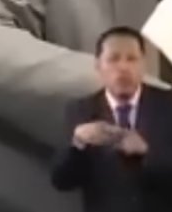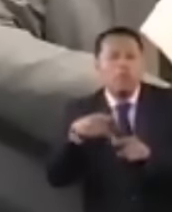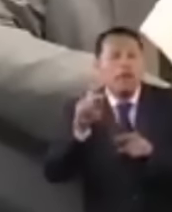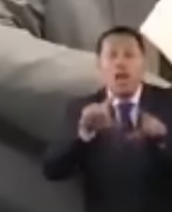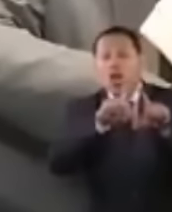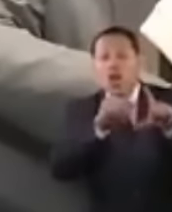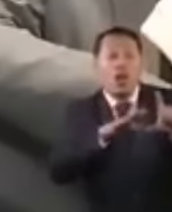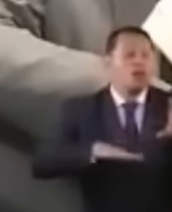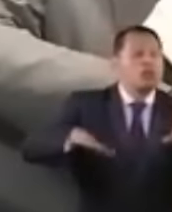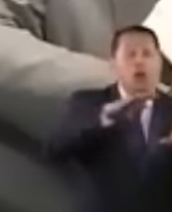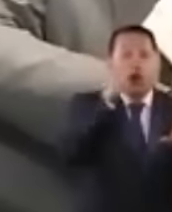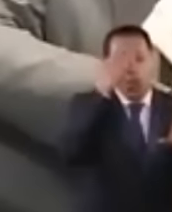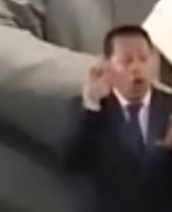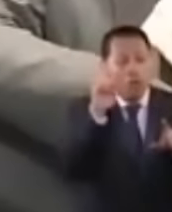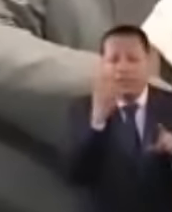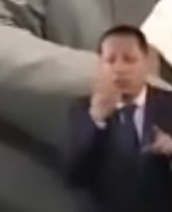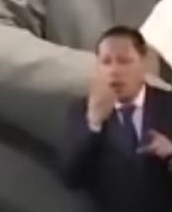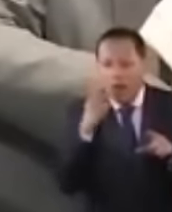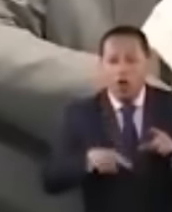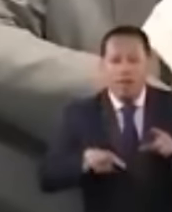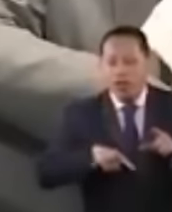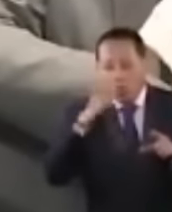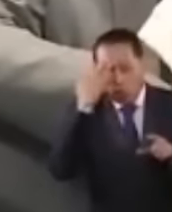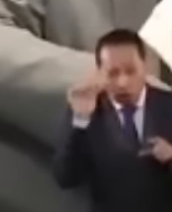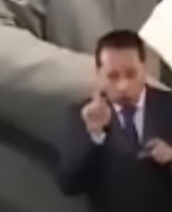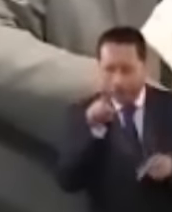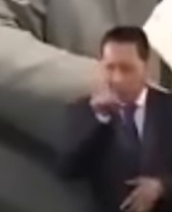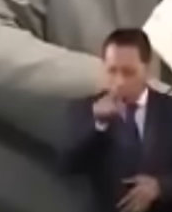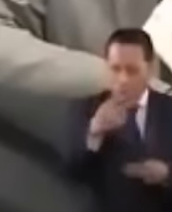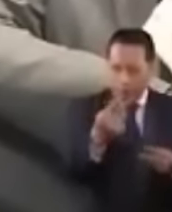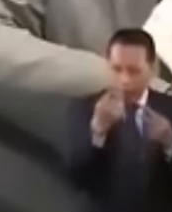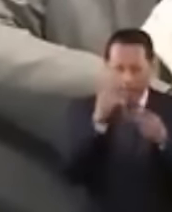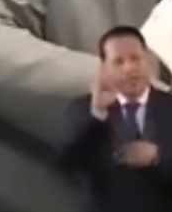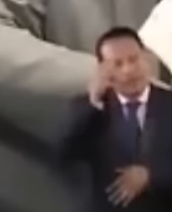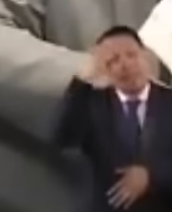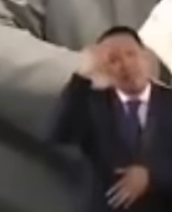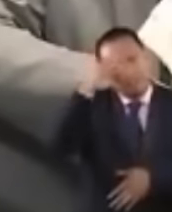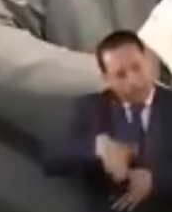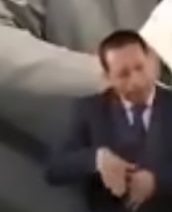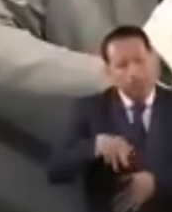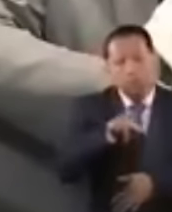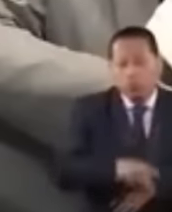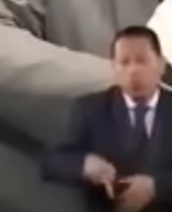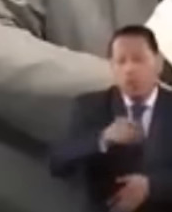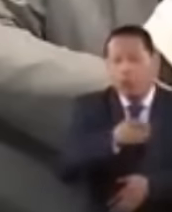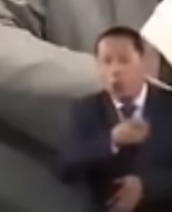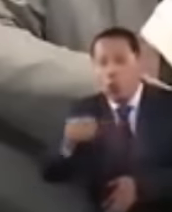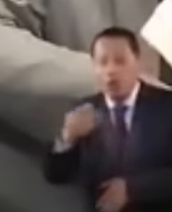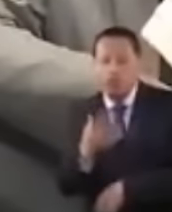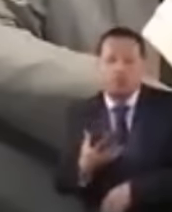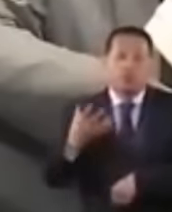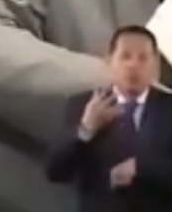lo que sucede en las escuelas públicas, pero tú que me escuchas sí lo sabes, y sabes cómo el pueblo organizado ha transformado todas